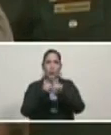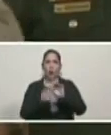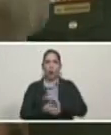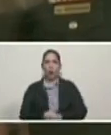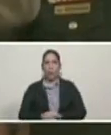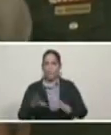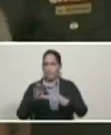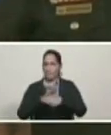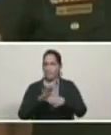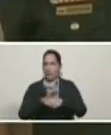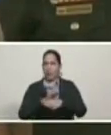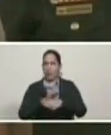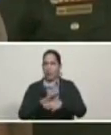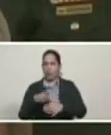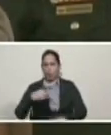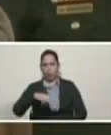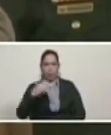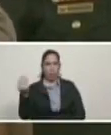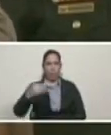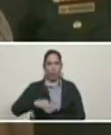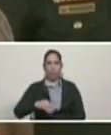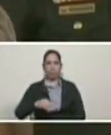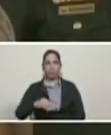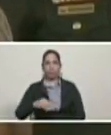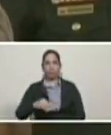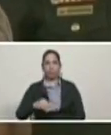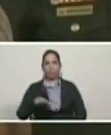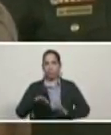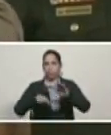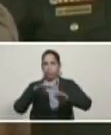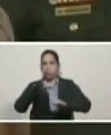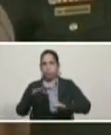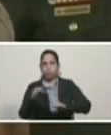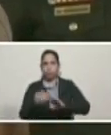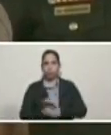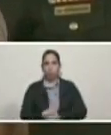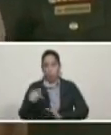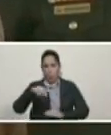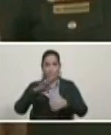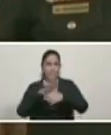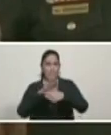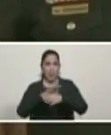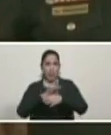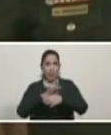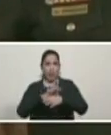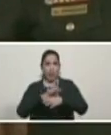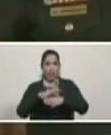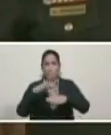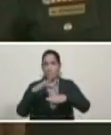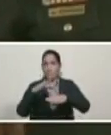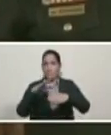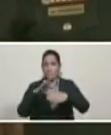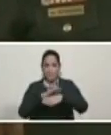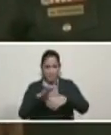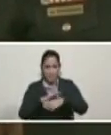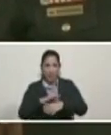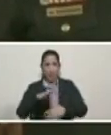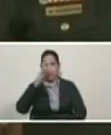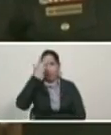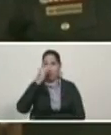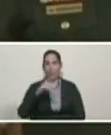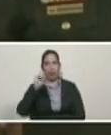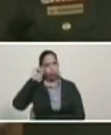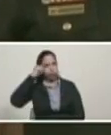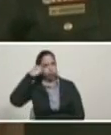ser un mes más bonito todavía. Hoy es martes de carnaval, coincidió este día de tantos recuerdos,